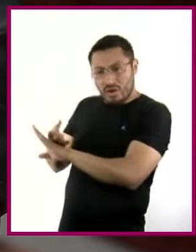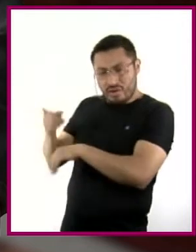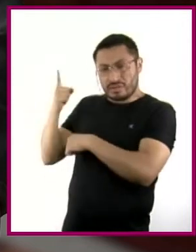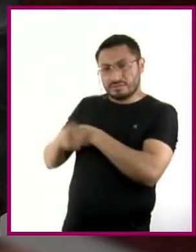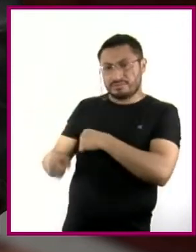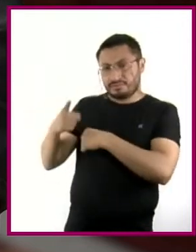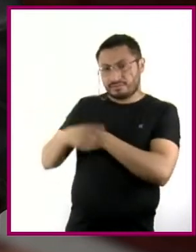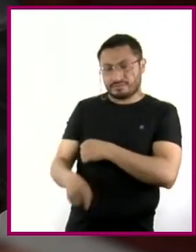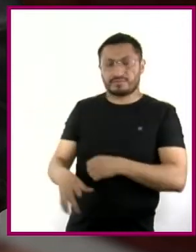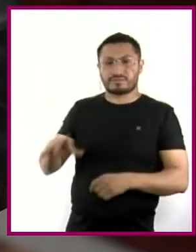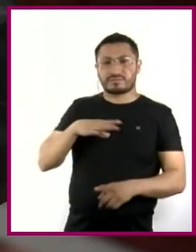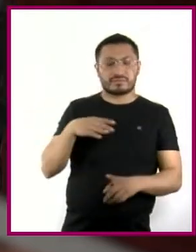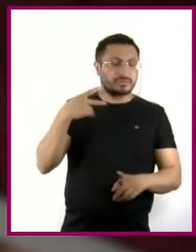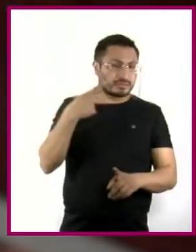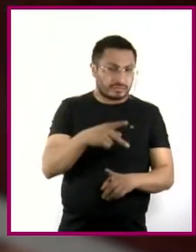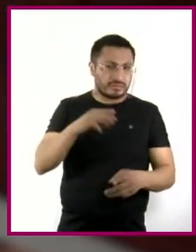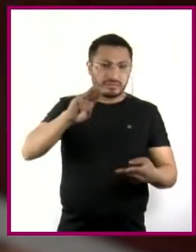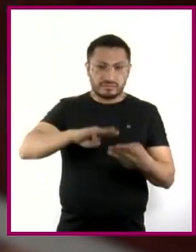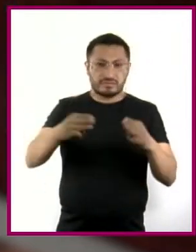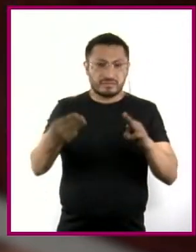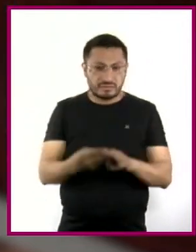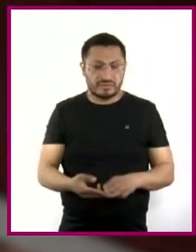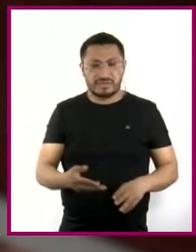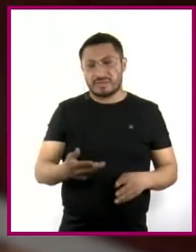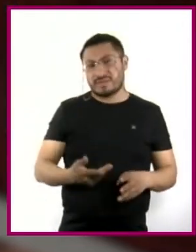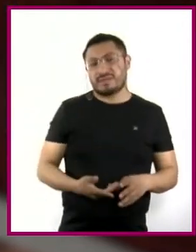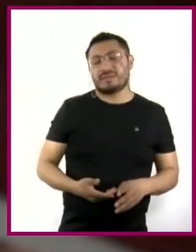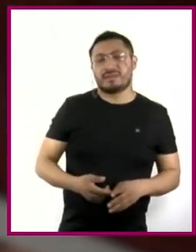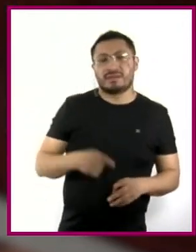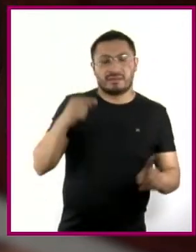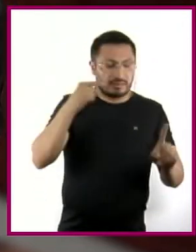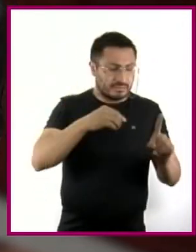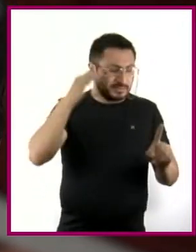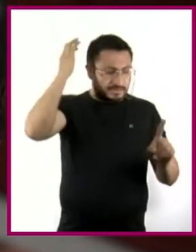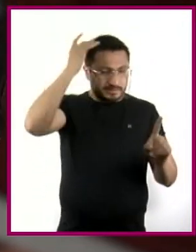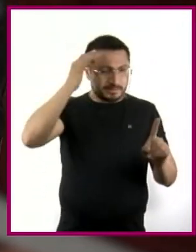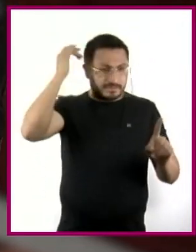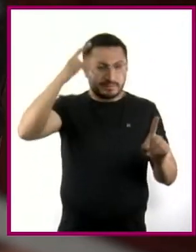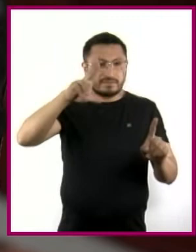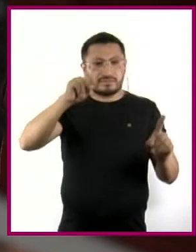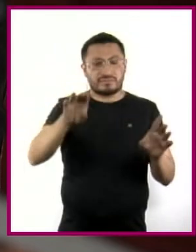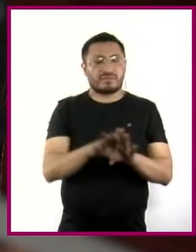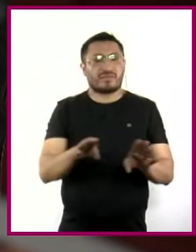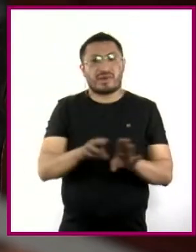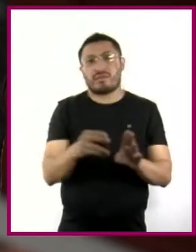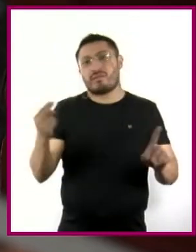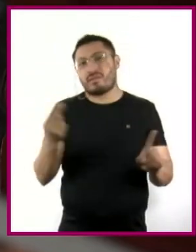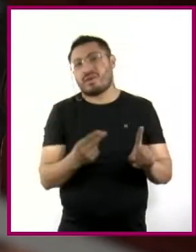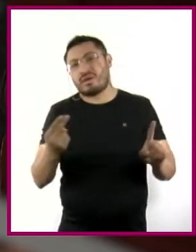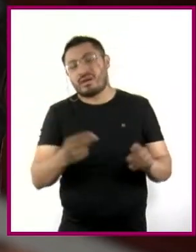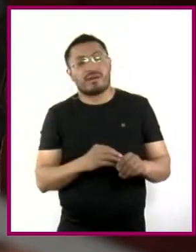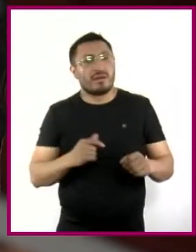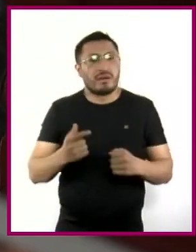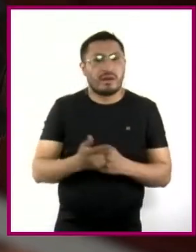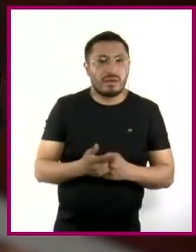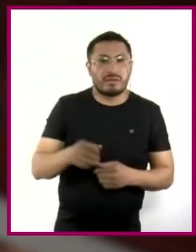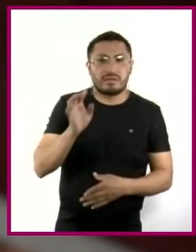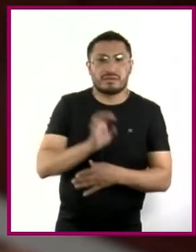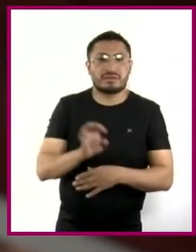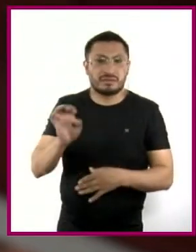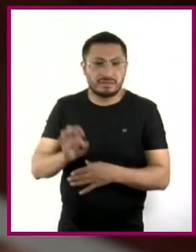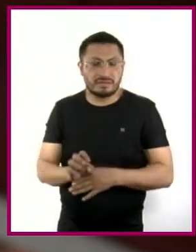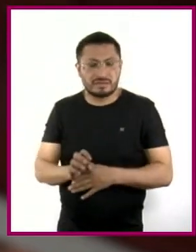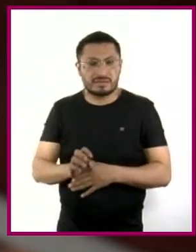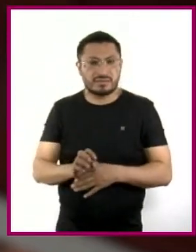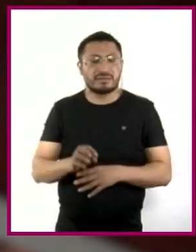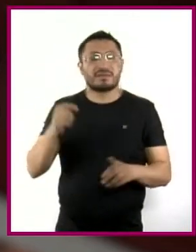buena razón, por una razón que se haya reflexionado y no movido por una necesidad, entonces esa acción